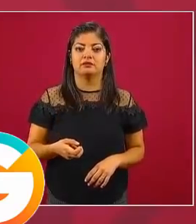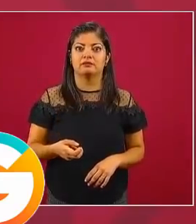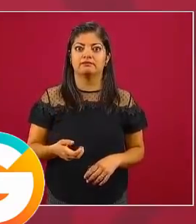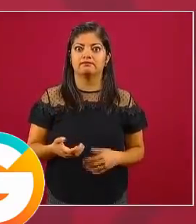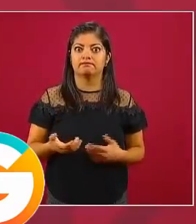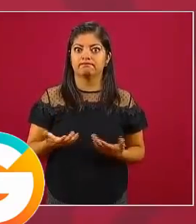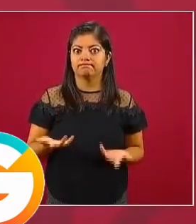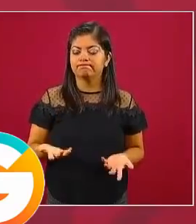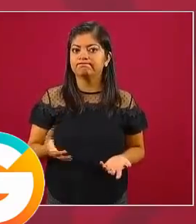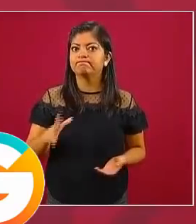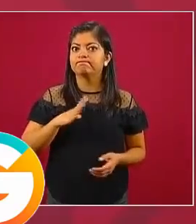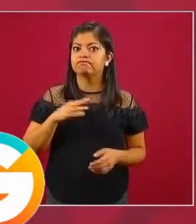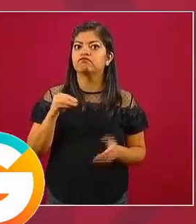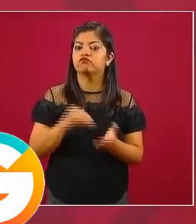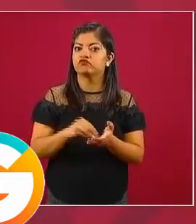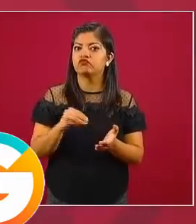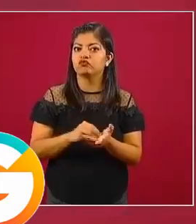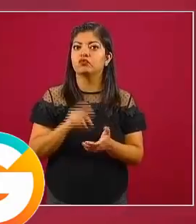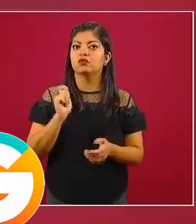tanta violencia.